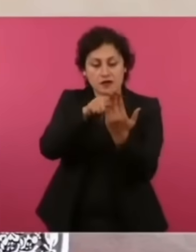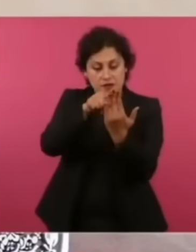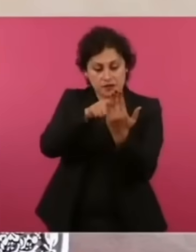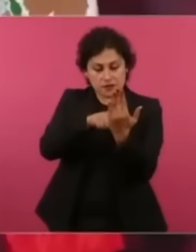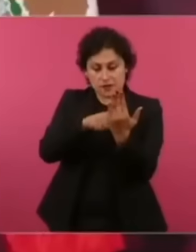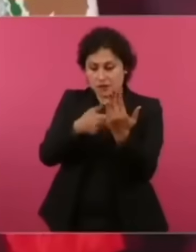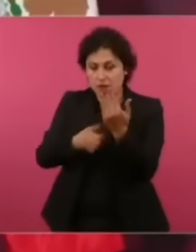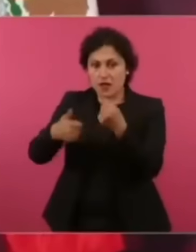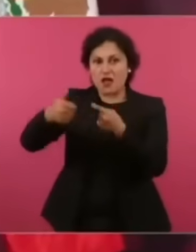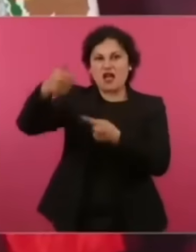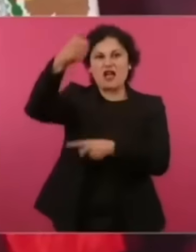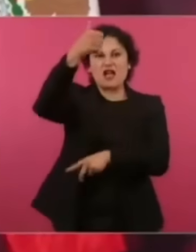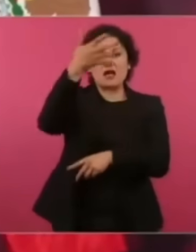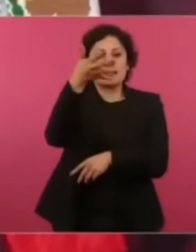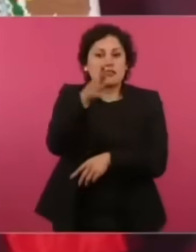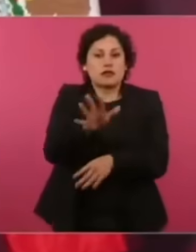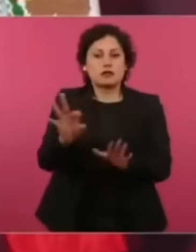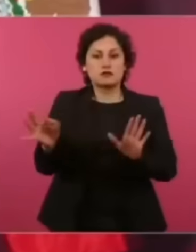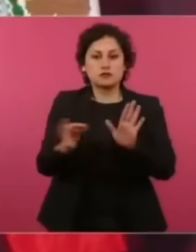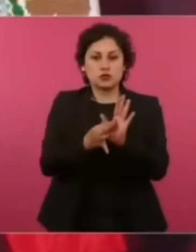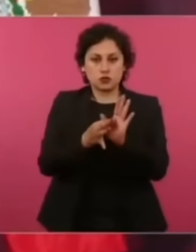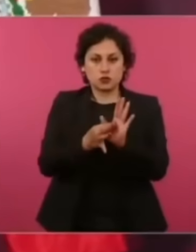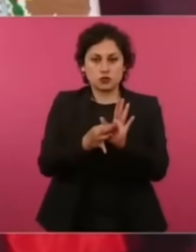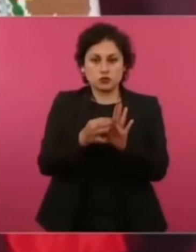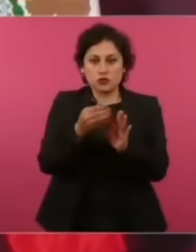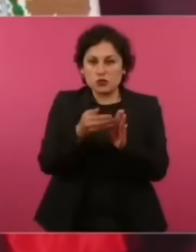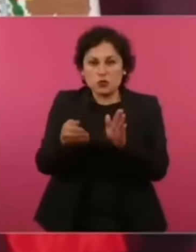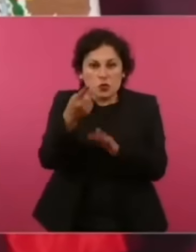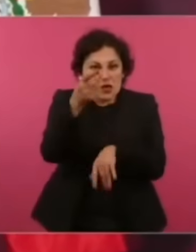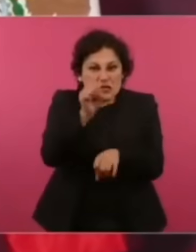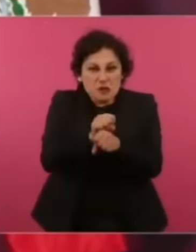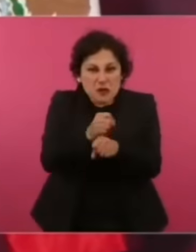creo que 10 puntos en una semana.